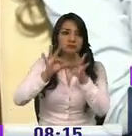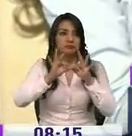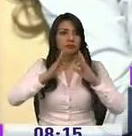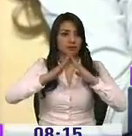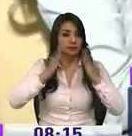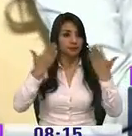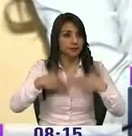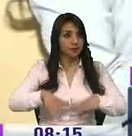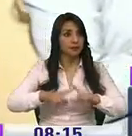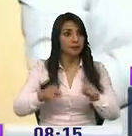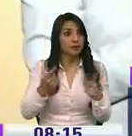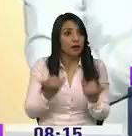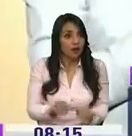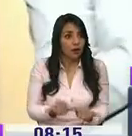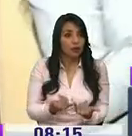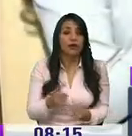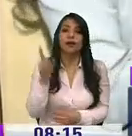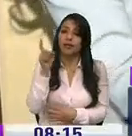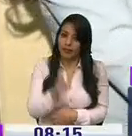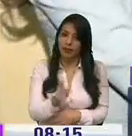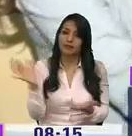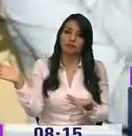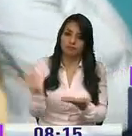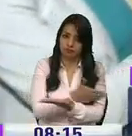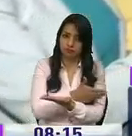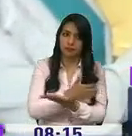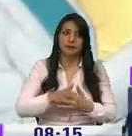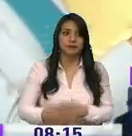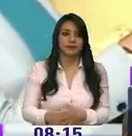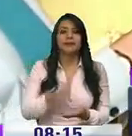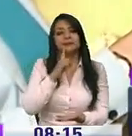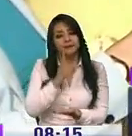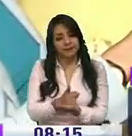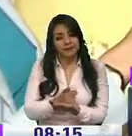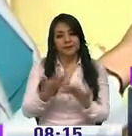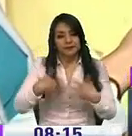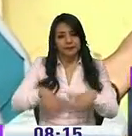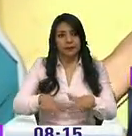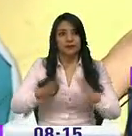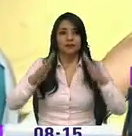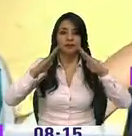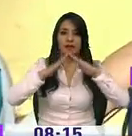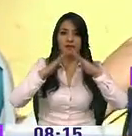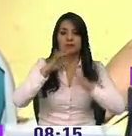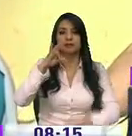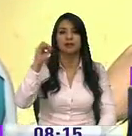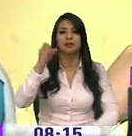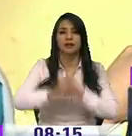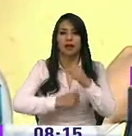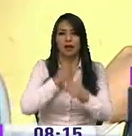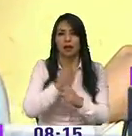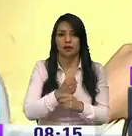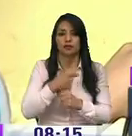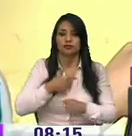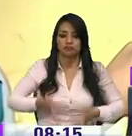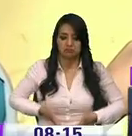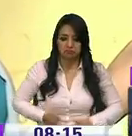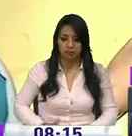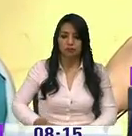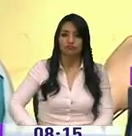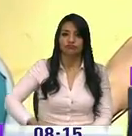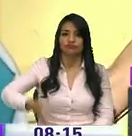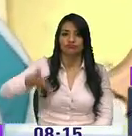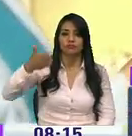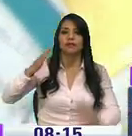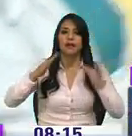de esta casa y ahora pues resulta que hay que derrotar si efectivamente este casa tiene 70 años y aún así cree si en esta casa